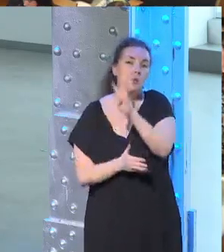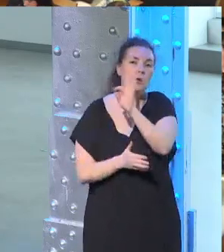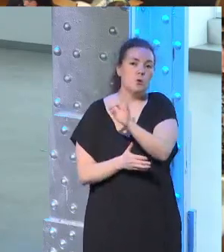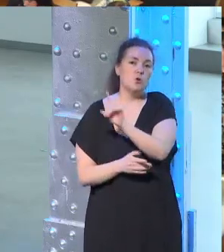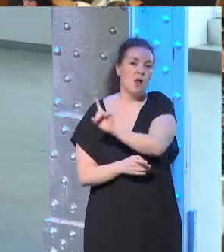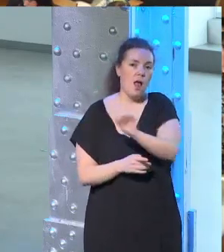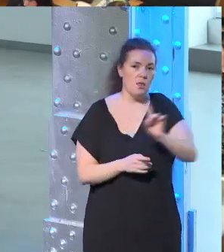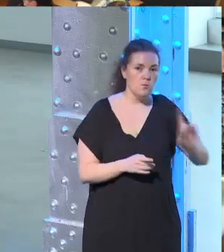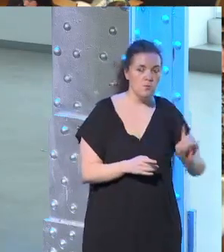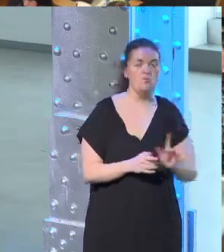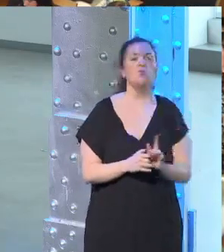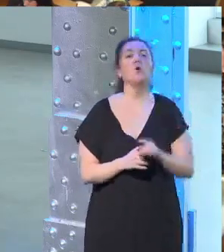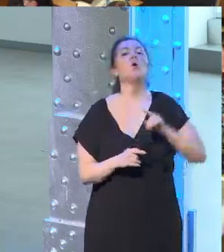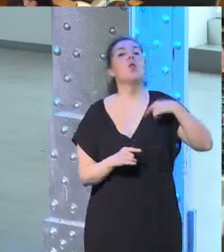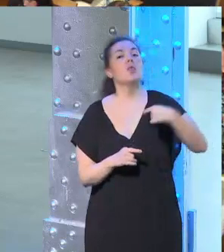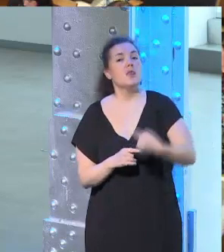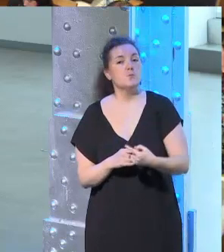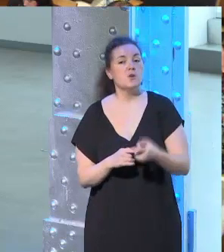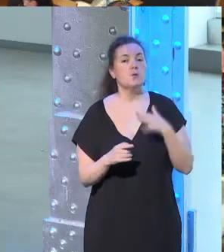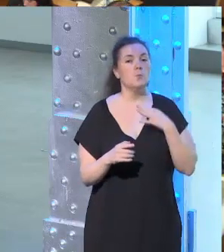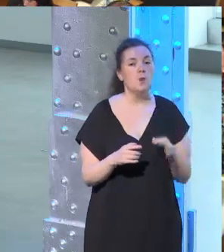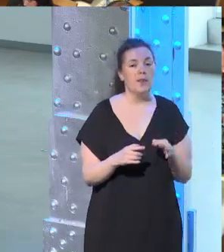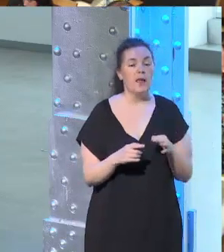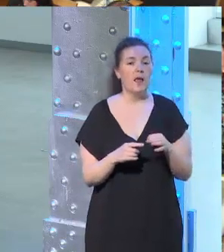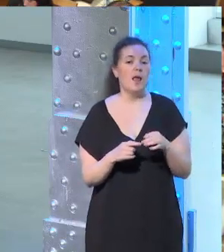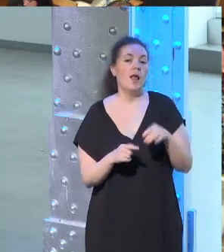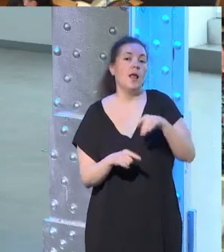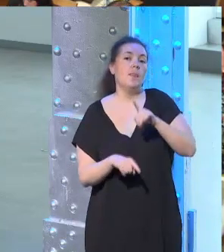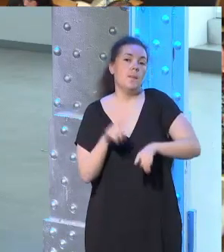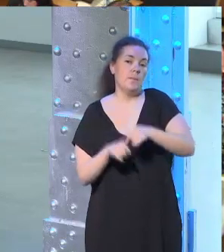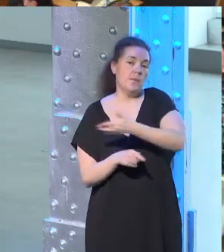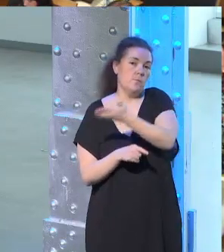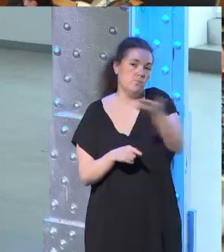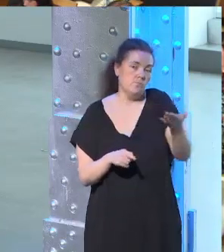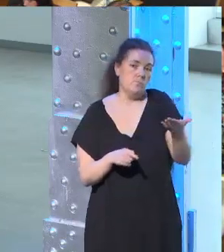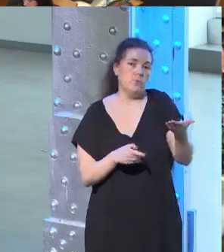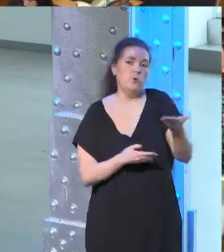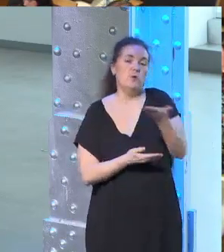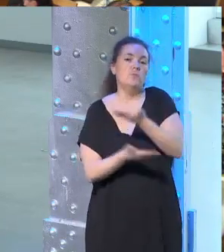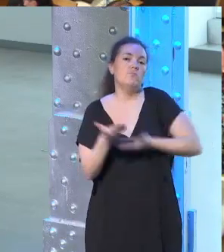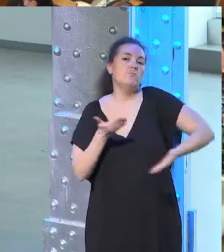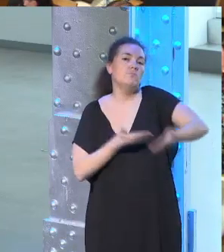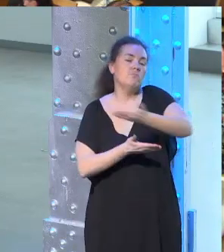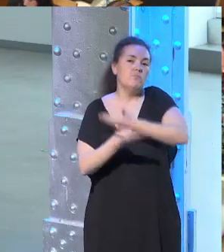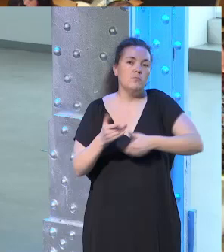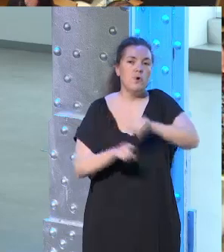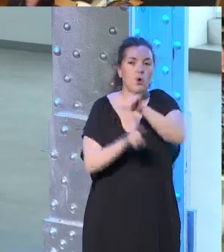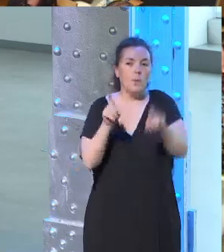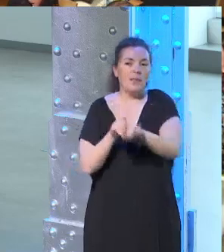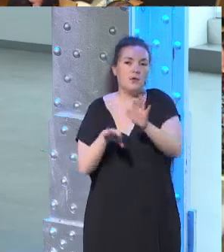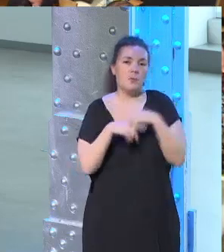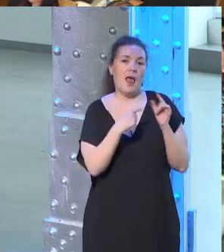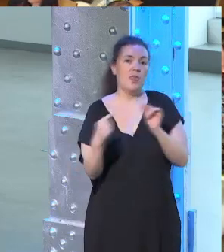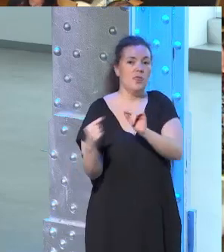uno de ustedes, y después que se puedan cruzar a partir de los comentarios que crean conveniente para que haya un